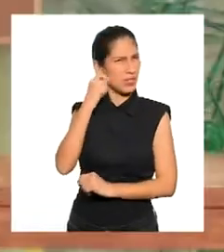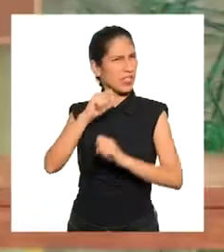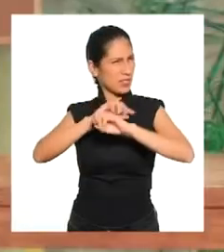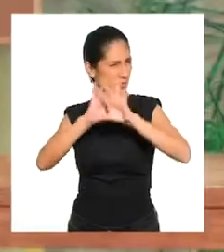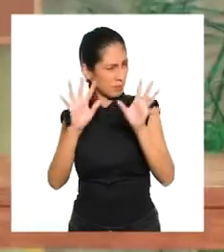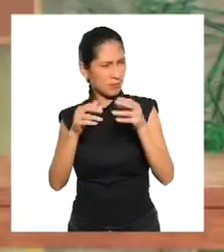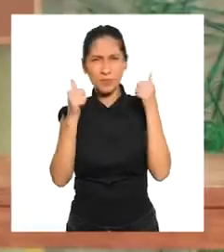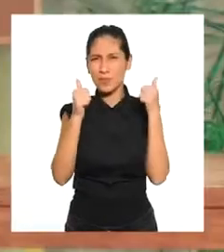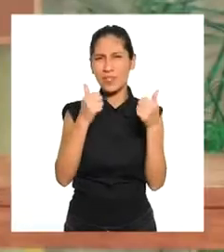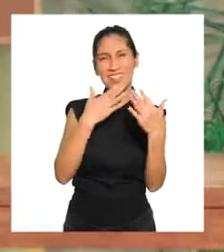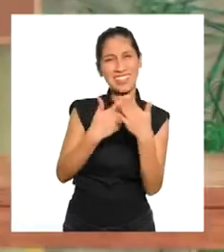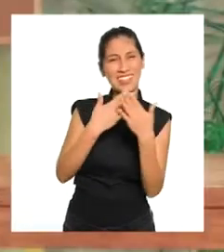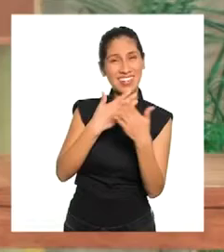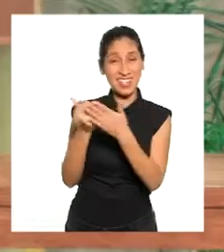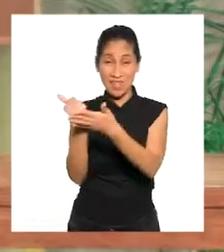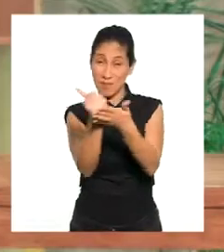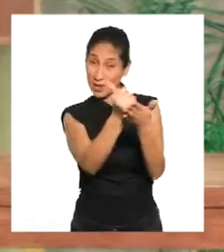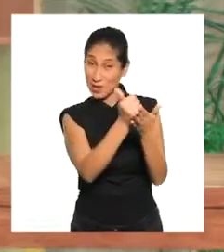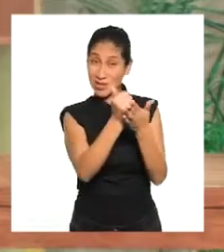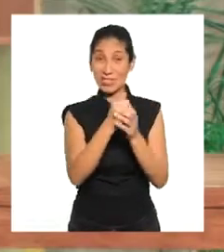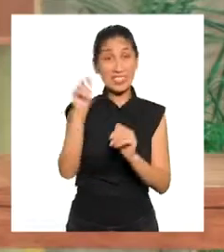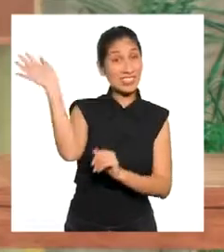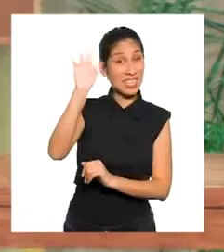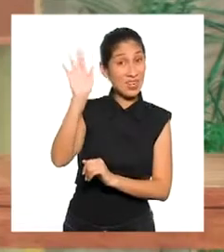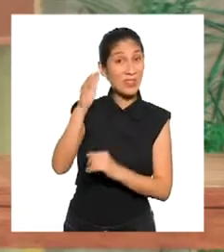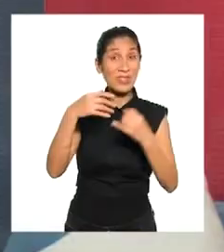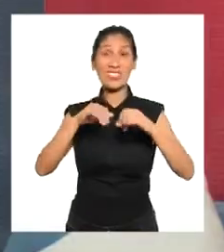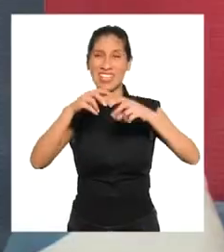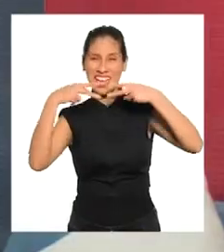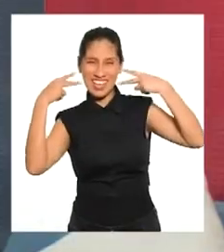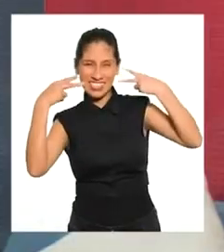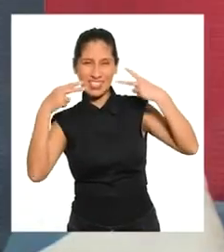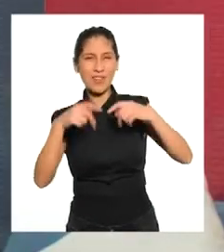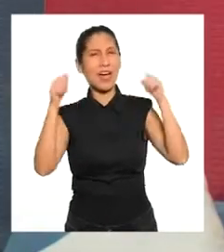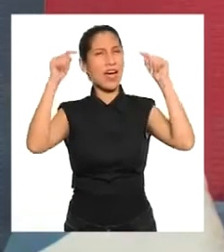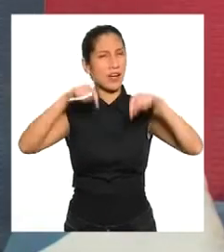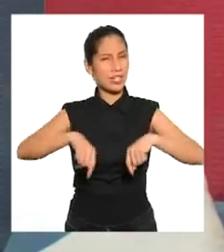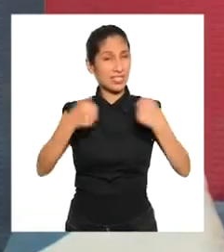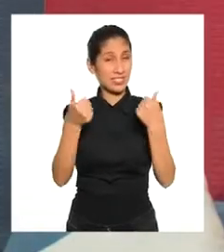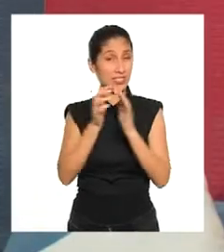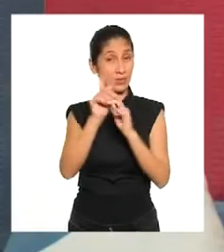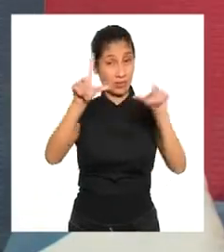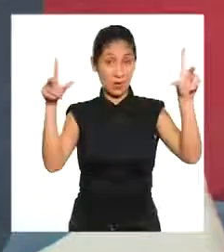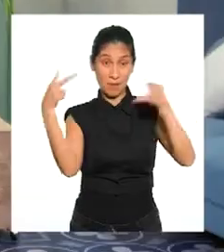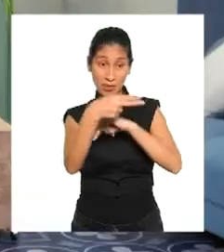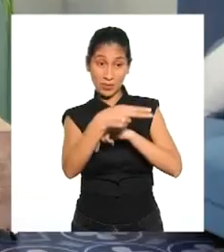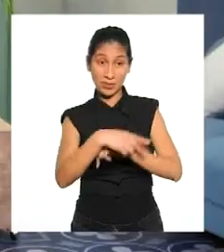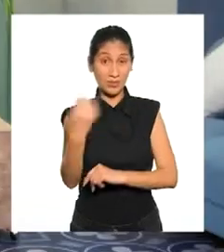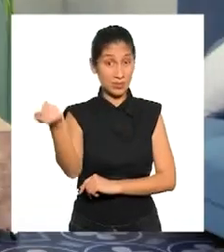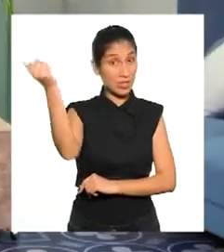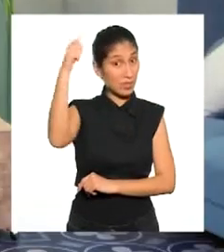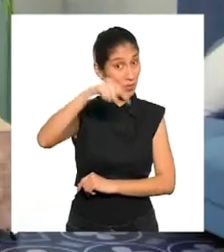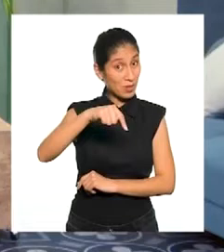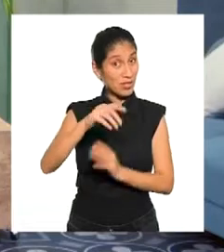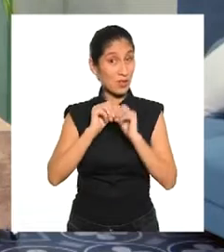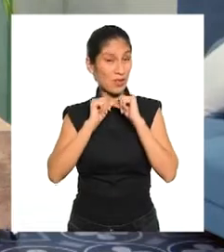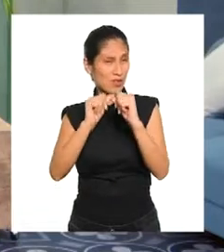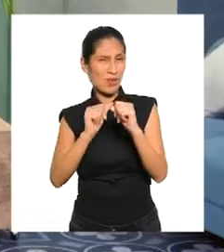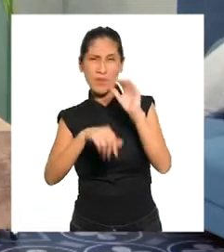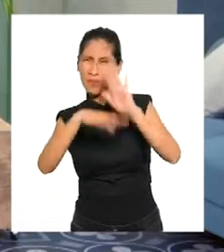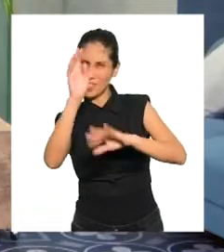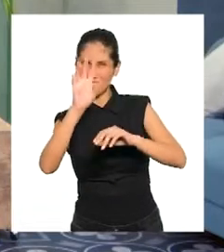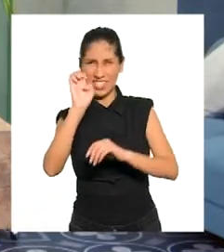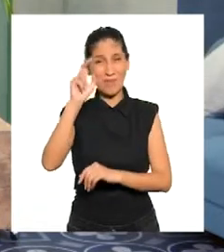mejor. Muchas gracias por ayudarnos y saludos a Iquitos. Ahora sí nos toca una pausa. Luego de ella seguimos con